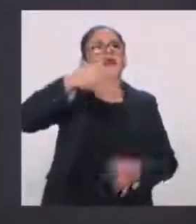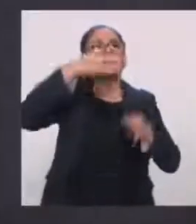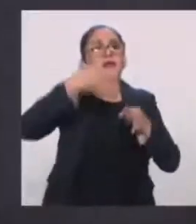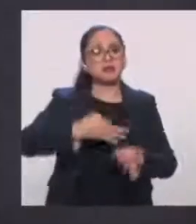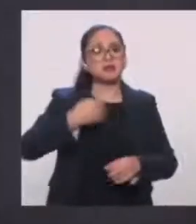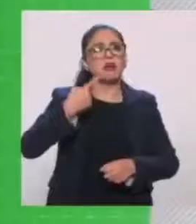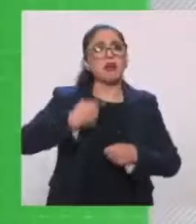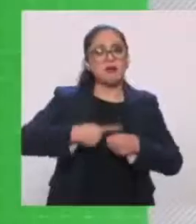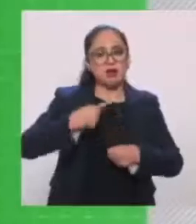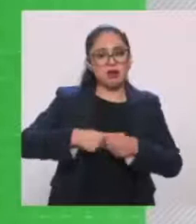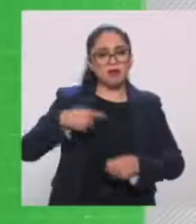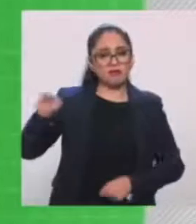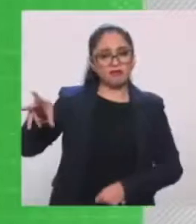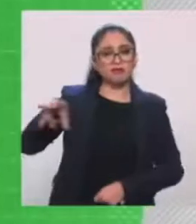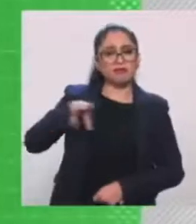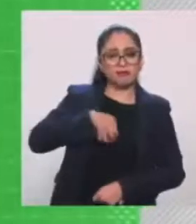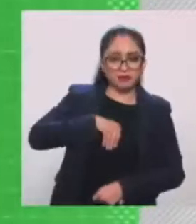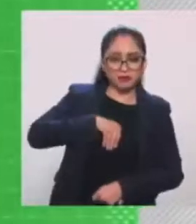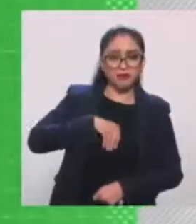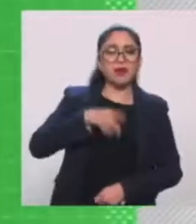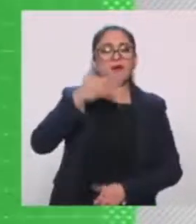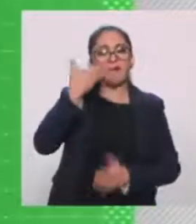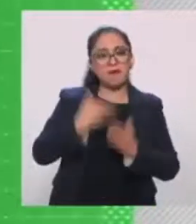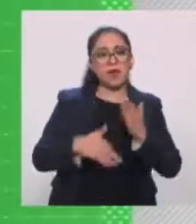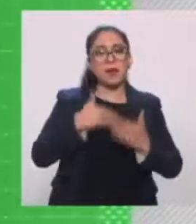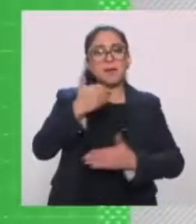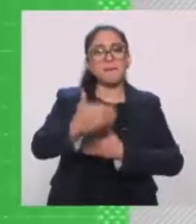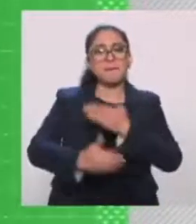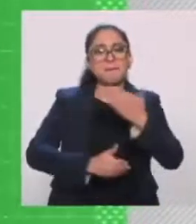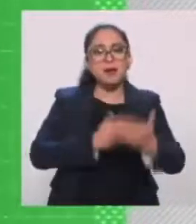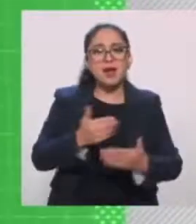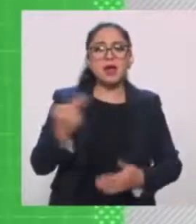en México además. Hay mucho que hacer y